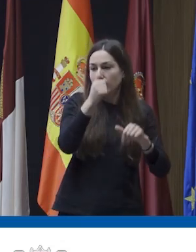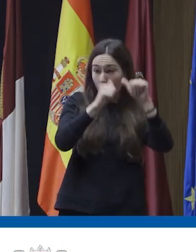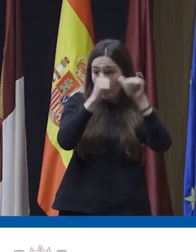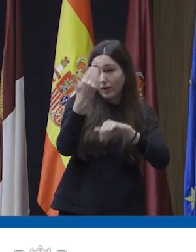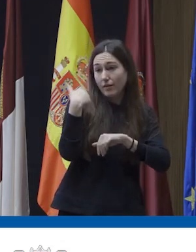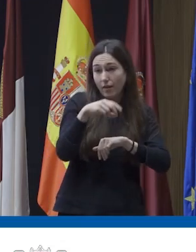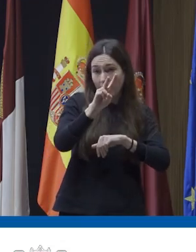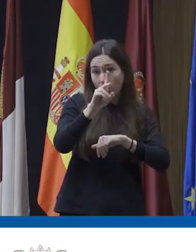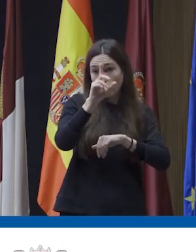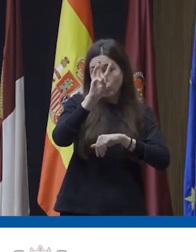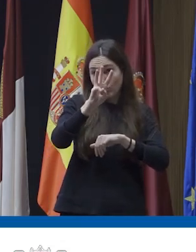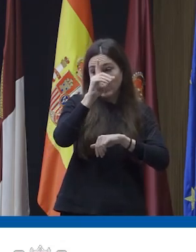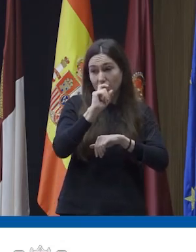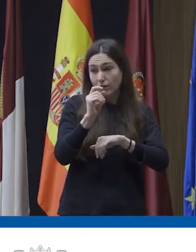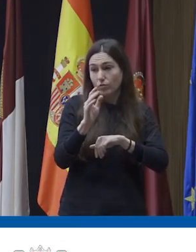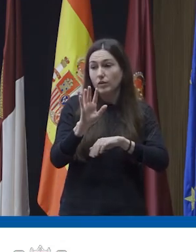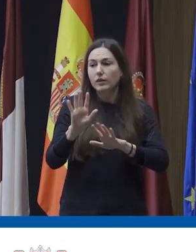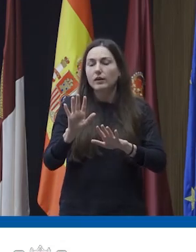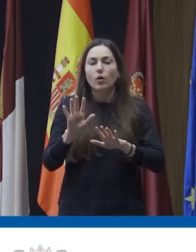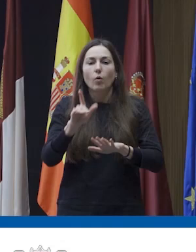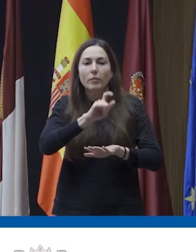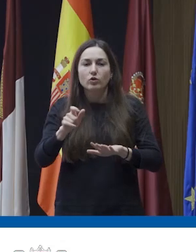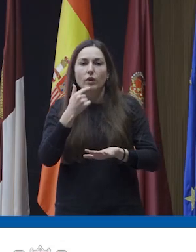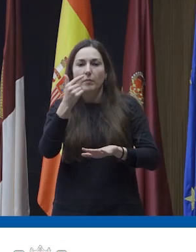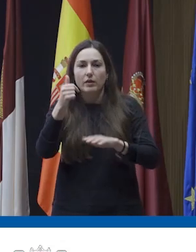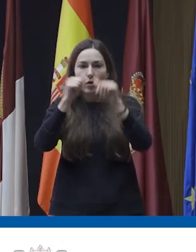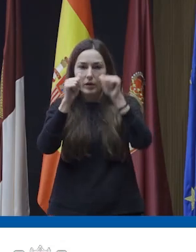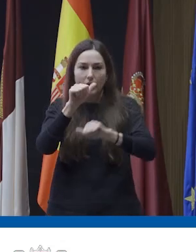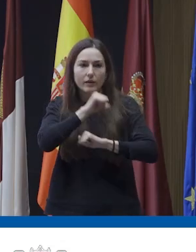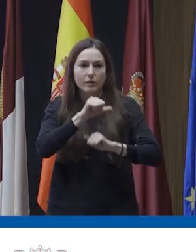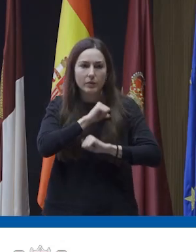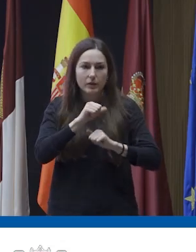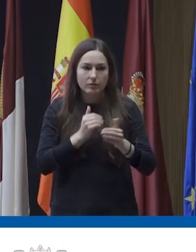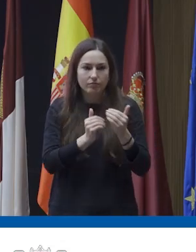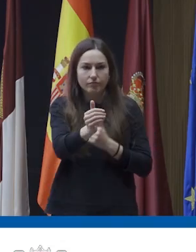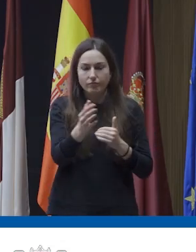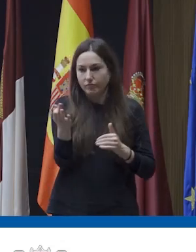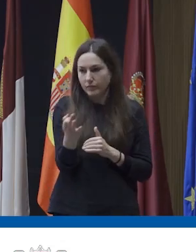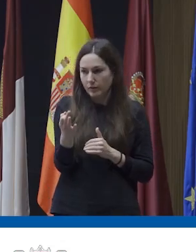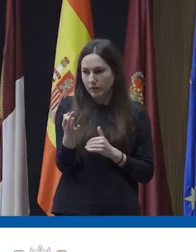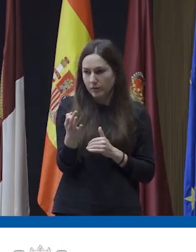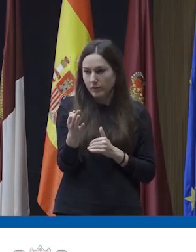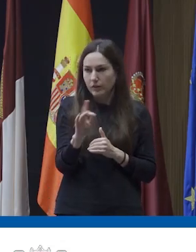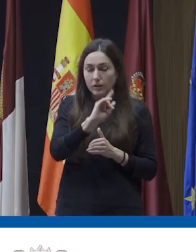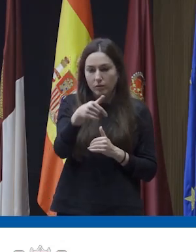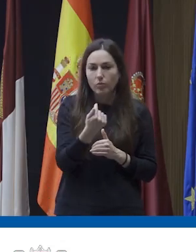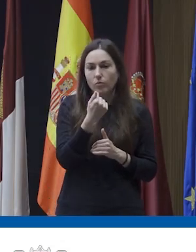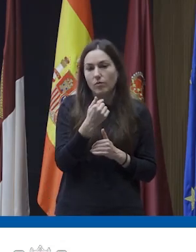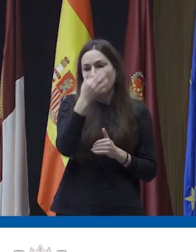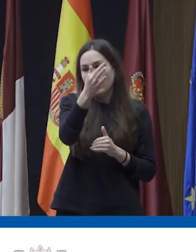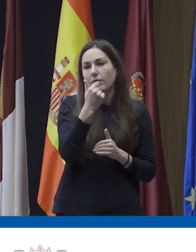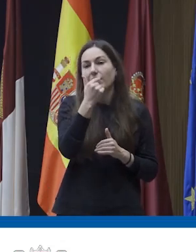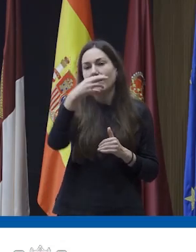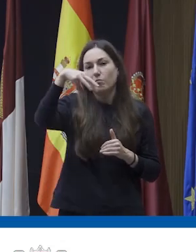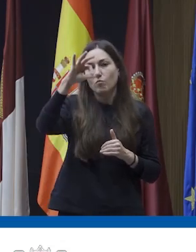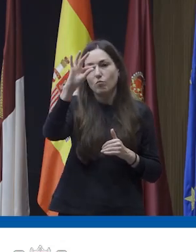ya hace 2 o 3 años y hay quien me dice que me espere para operarme. Y luego aparte tengo lo que vosotros llamáis la mosca, yo no lo